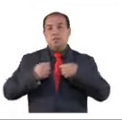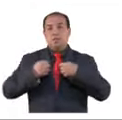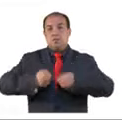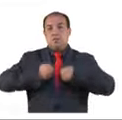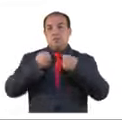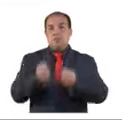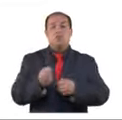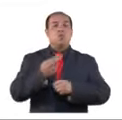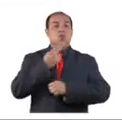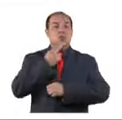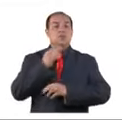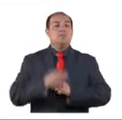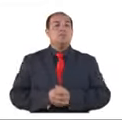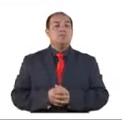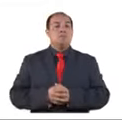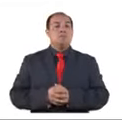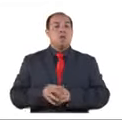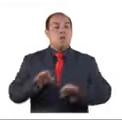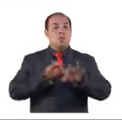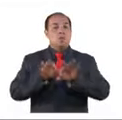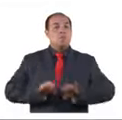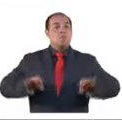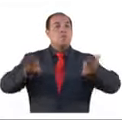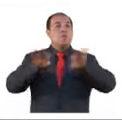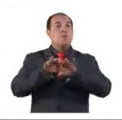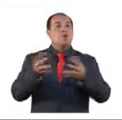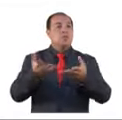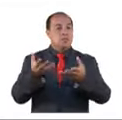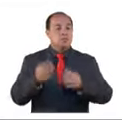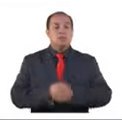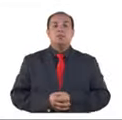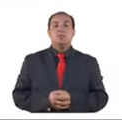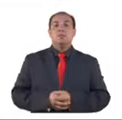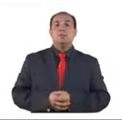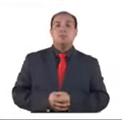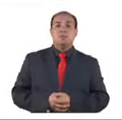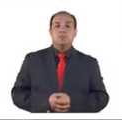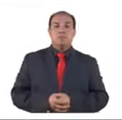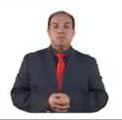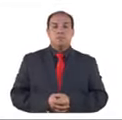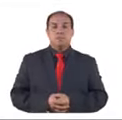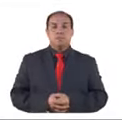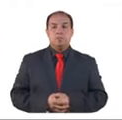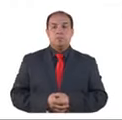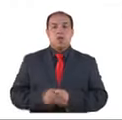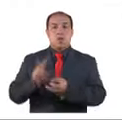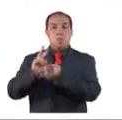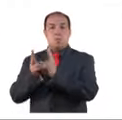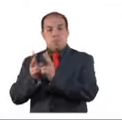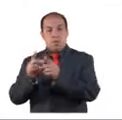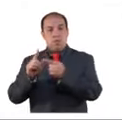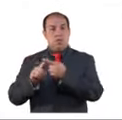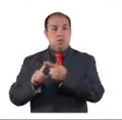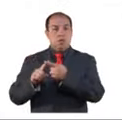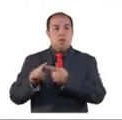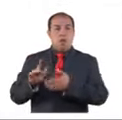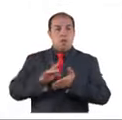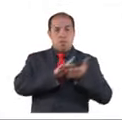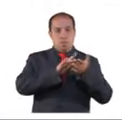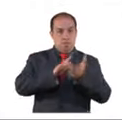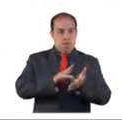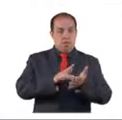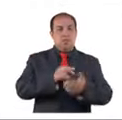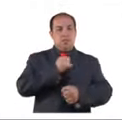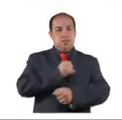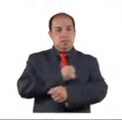un importante trabajo también social. Se ha trabajado con vecinos, por supuesto con el apoyo de la Alcaldía, de la